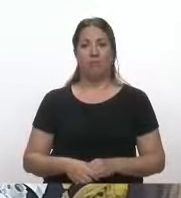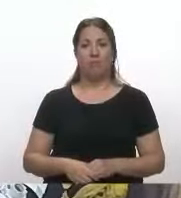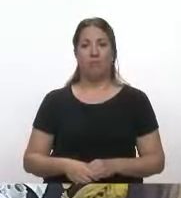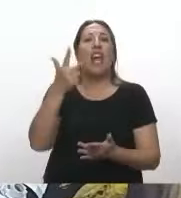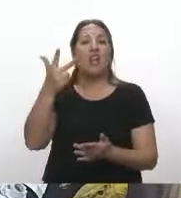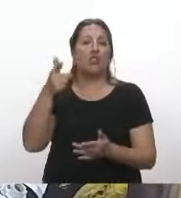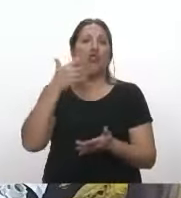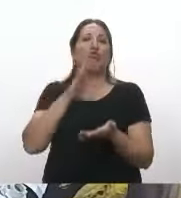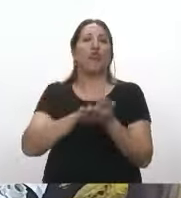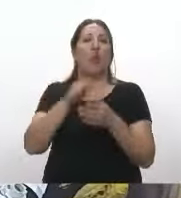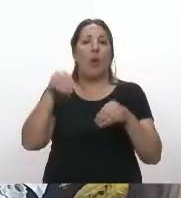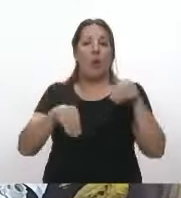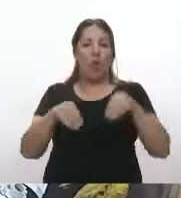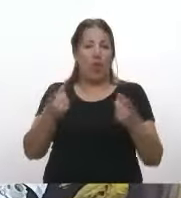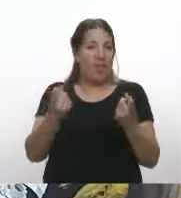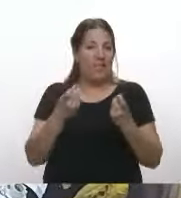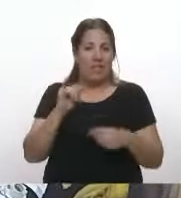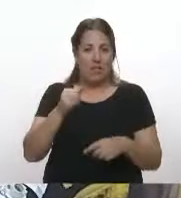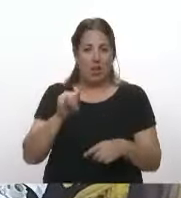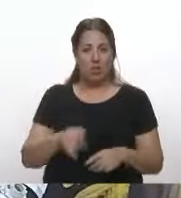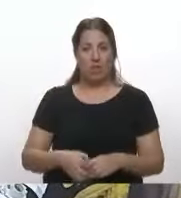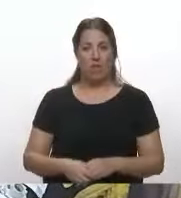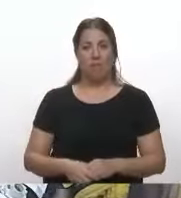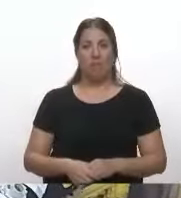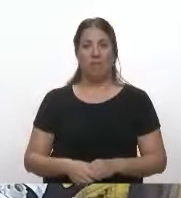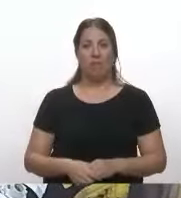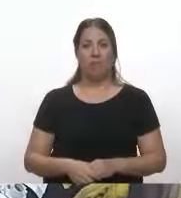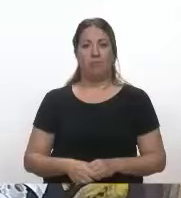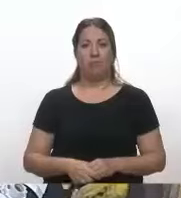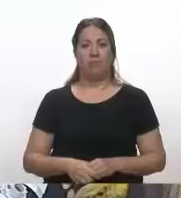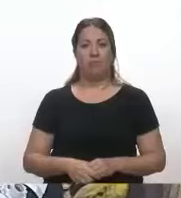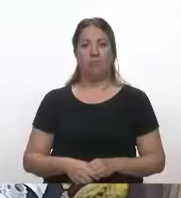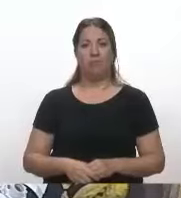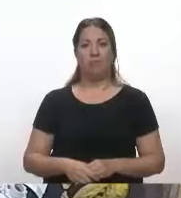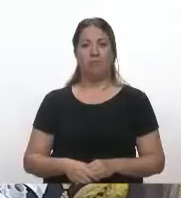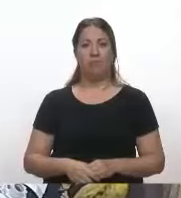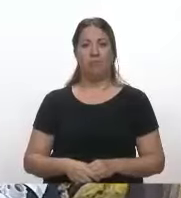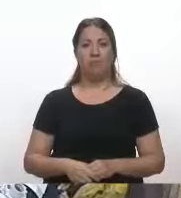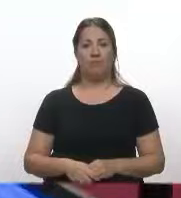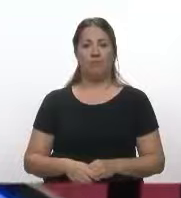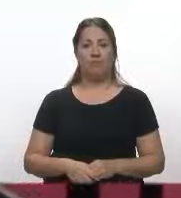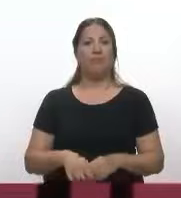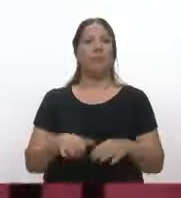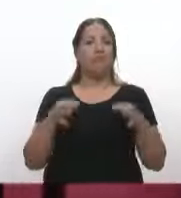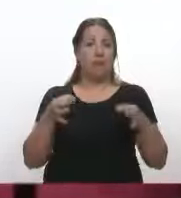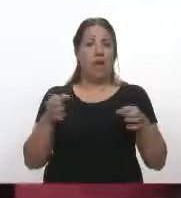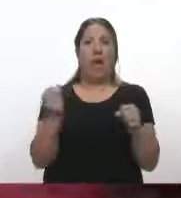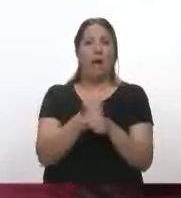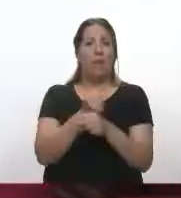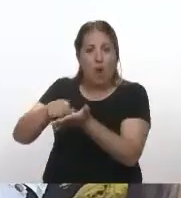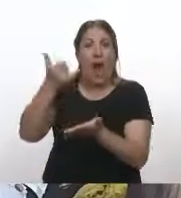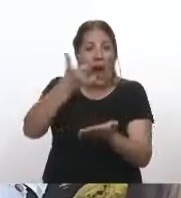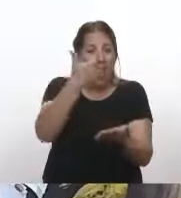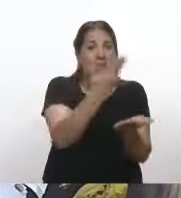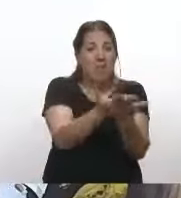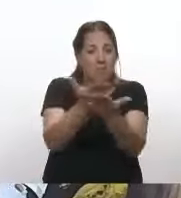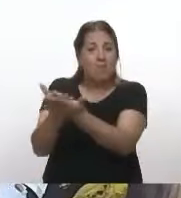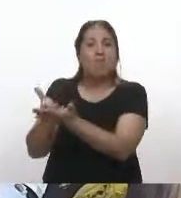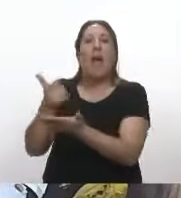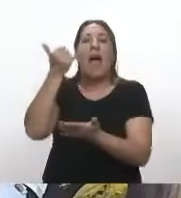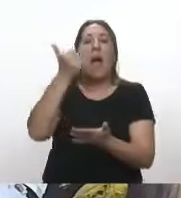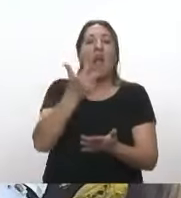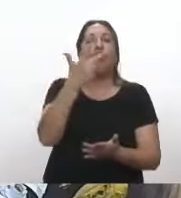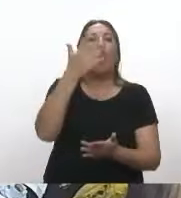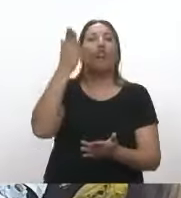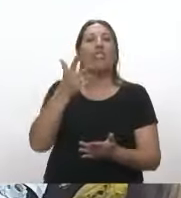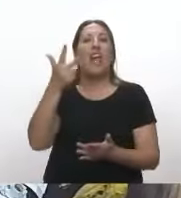a los 37. Son 6 segundos los que Villarroel tarda en terminar de explicar la modalidad de votación y en dar por aprobado el tratamiento. 2/3